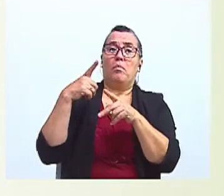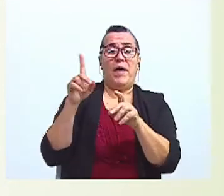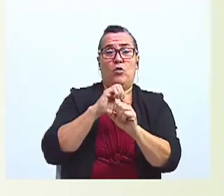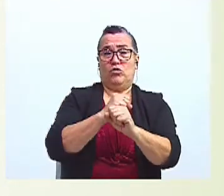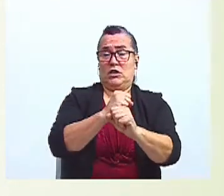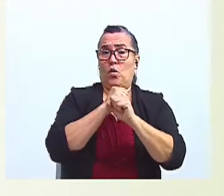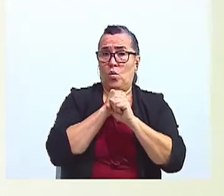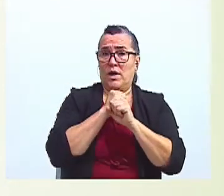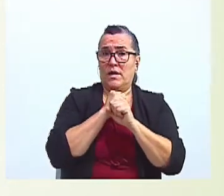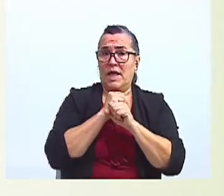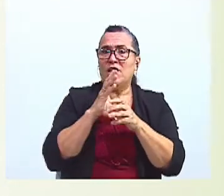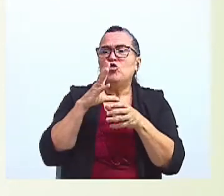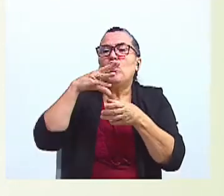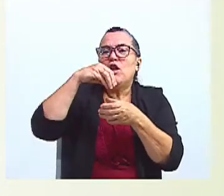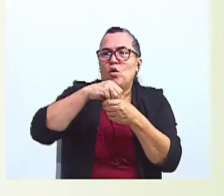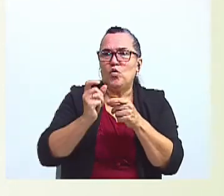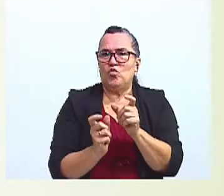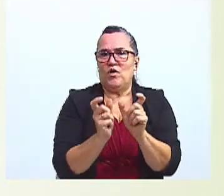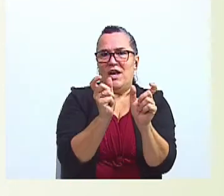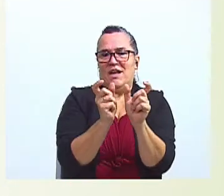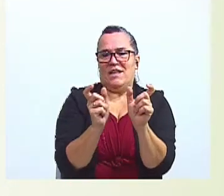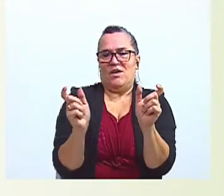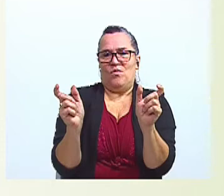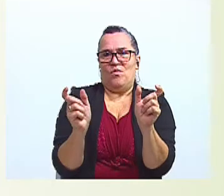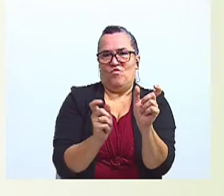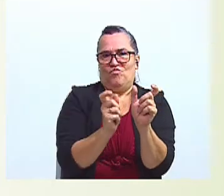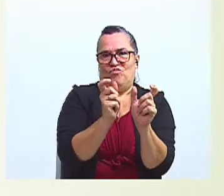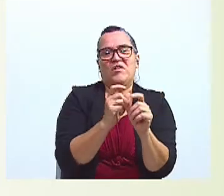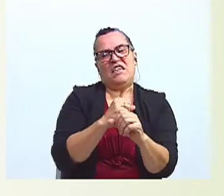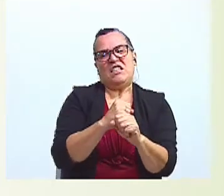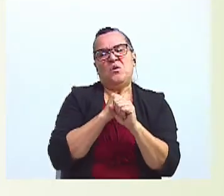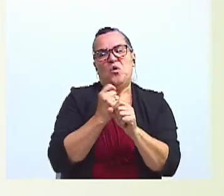seguridad, incluyo el artículo.